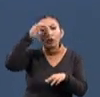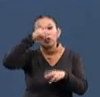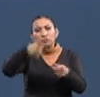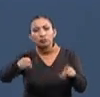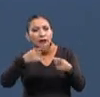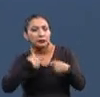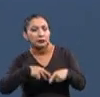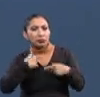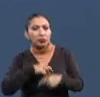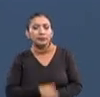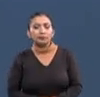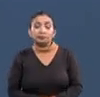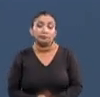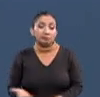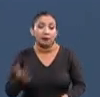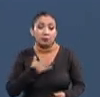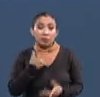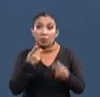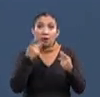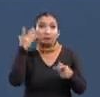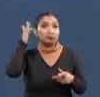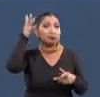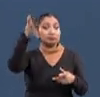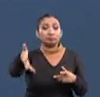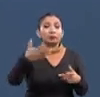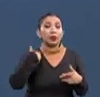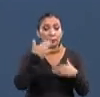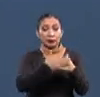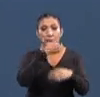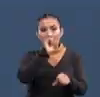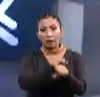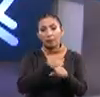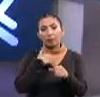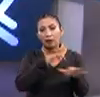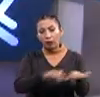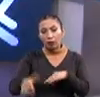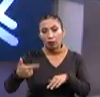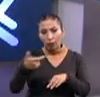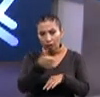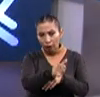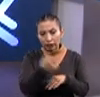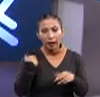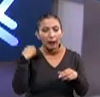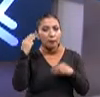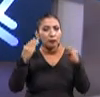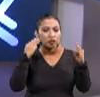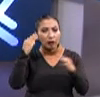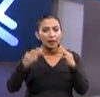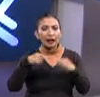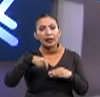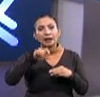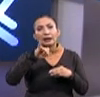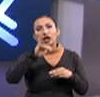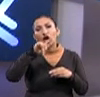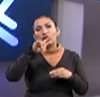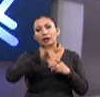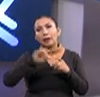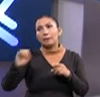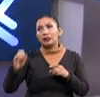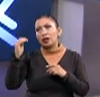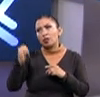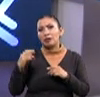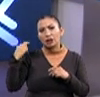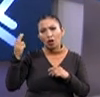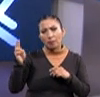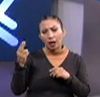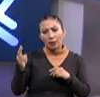otros músicos, ¿no? Y pues bueno, mis planes son, la próxima semana estaré tocando en Guanajuato, en el Museo Iconográfico del Quijote, el